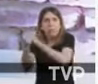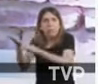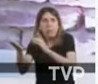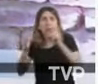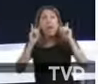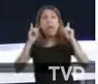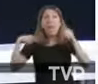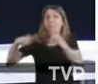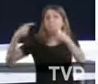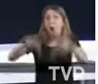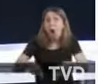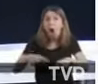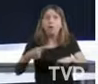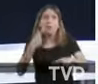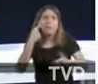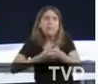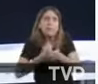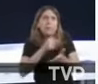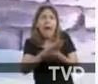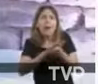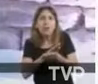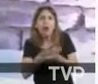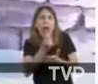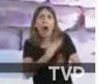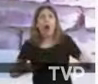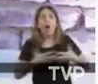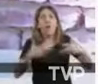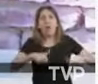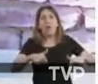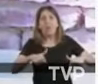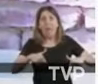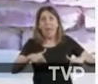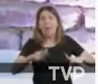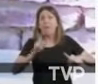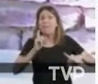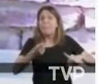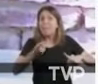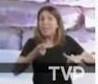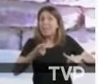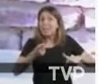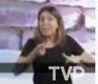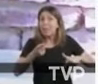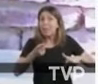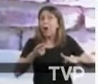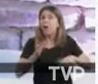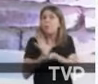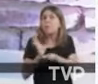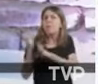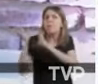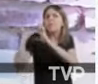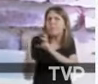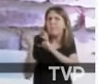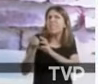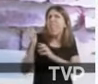de solucionarlo es de este gobierno, pero la carga que está sobre las espaldas no de